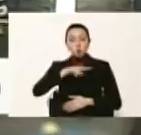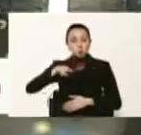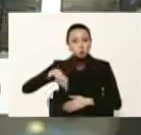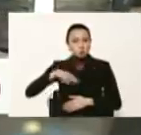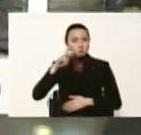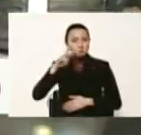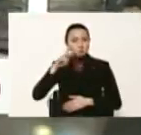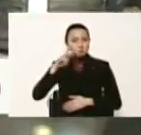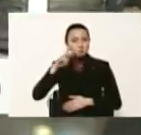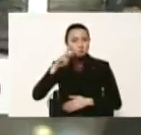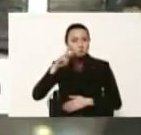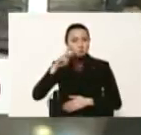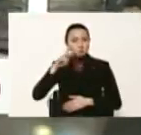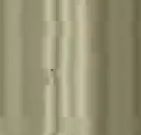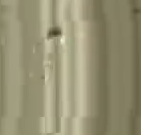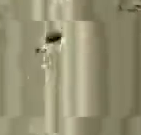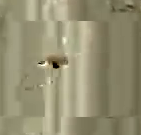ver